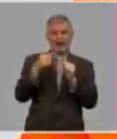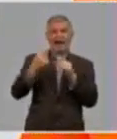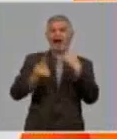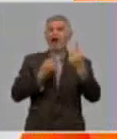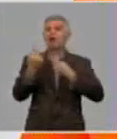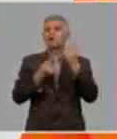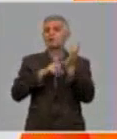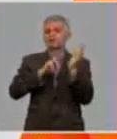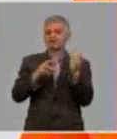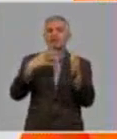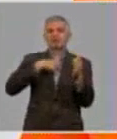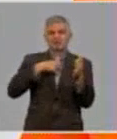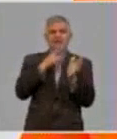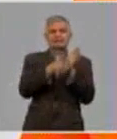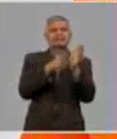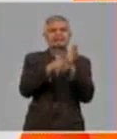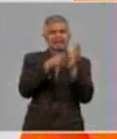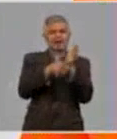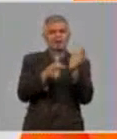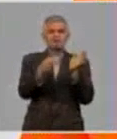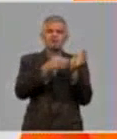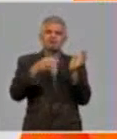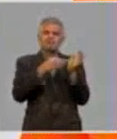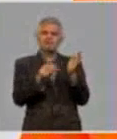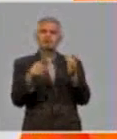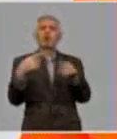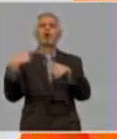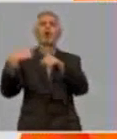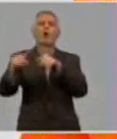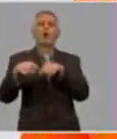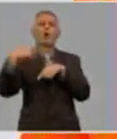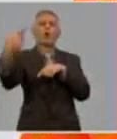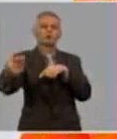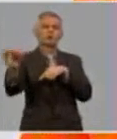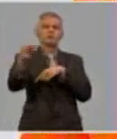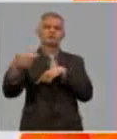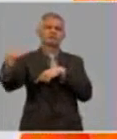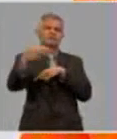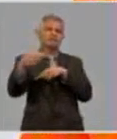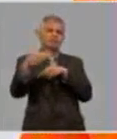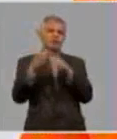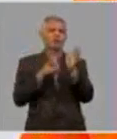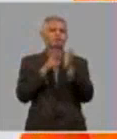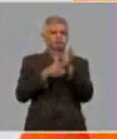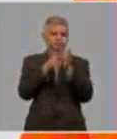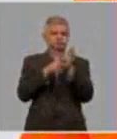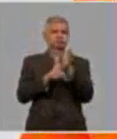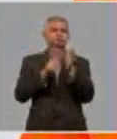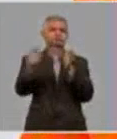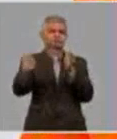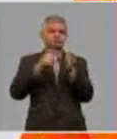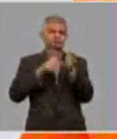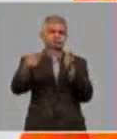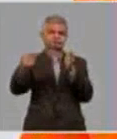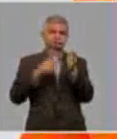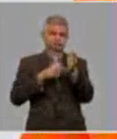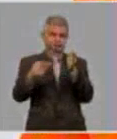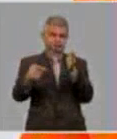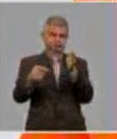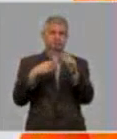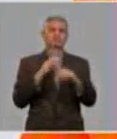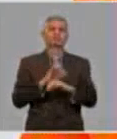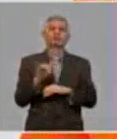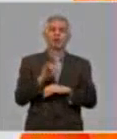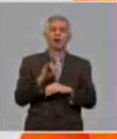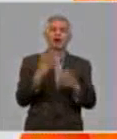que se restablecen, incluye Cochemotor, hasta pequeños trenes también. los ómnibus del turismo que actualmente se emplean en la